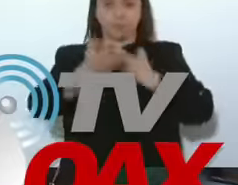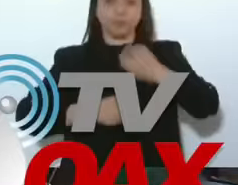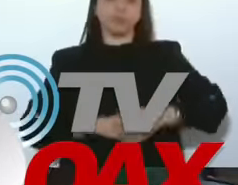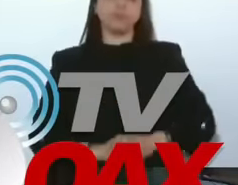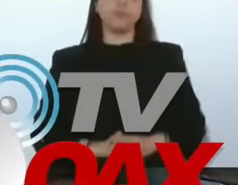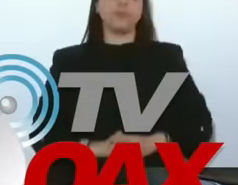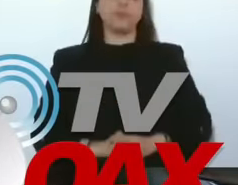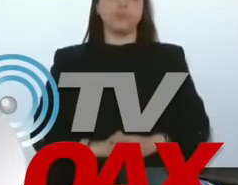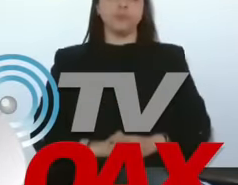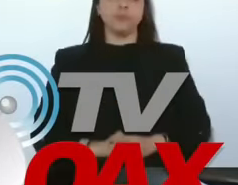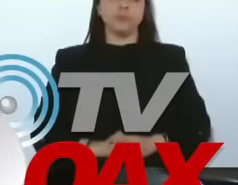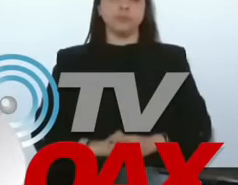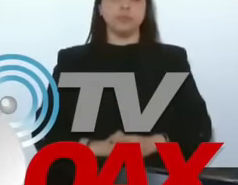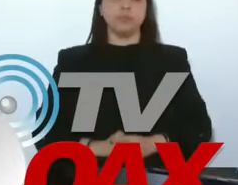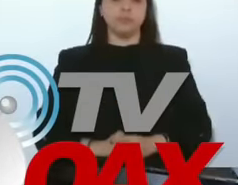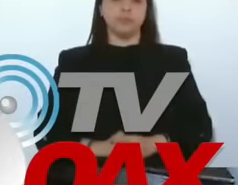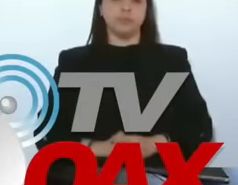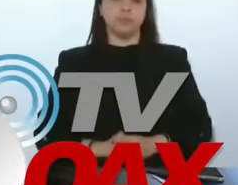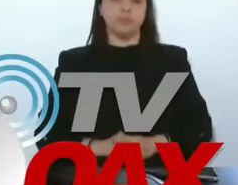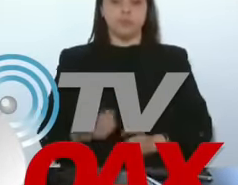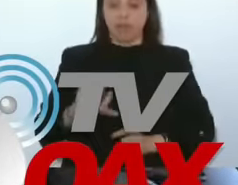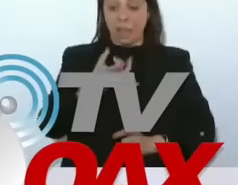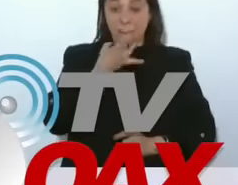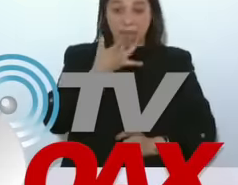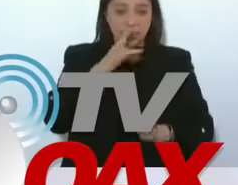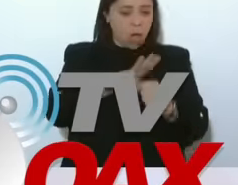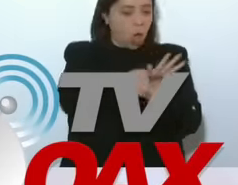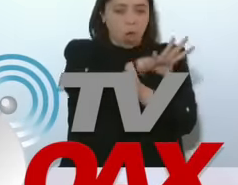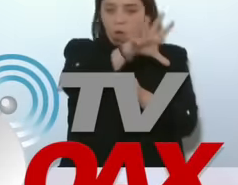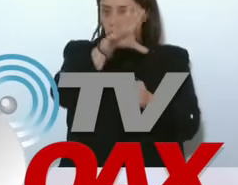Todas las medicinas,